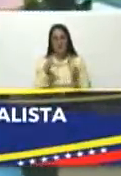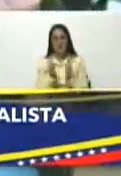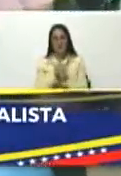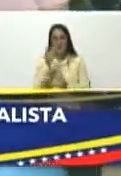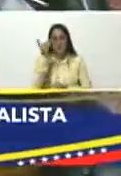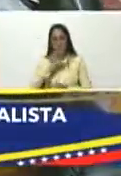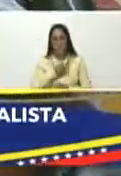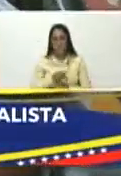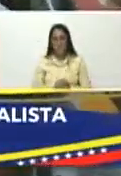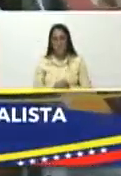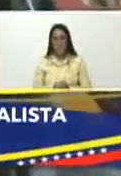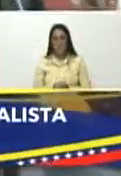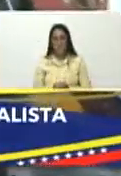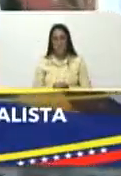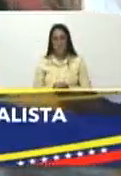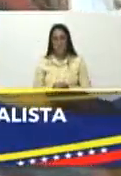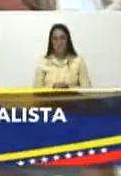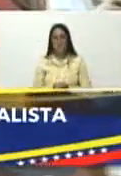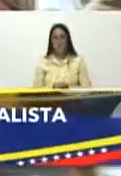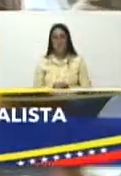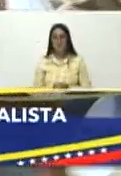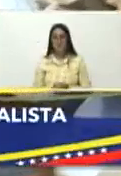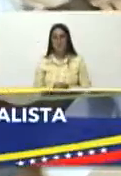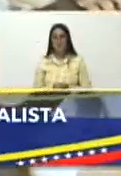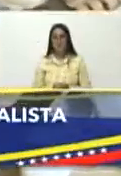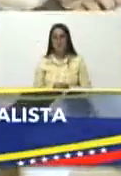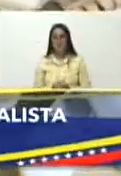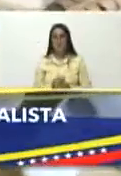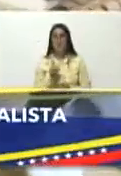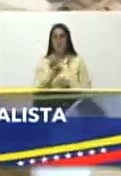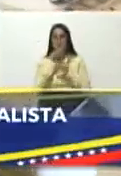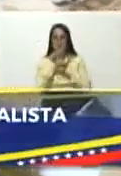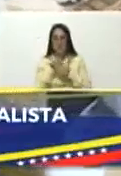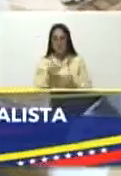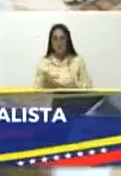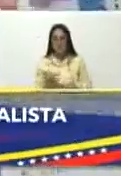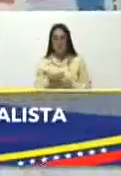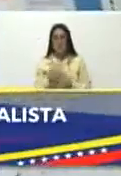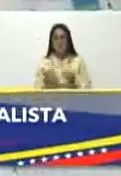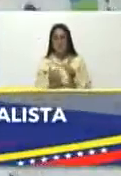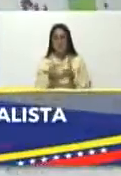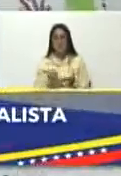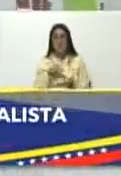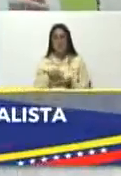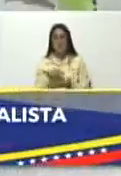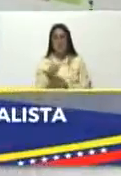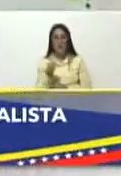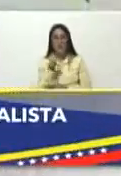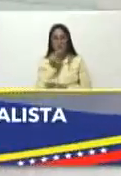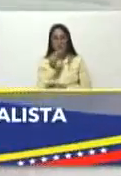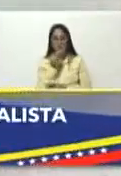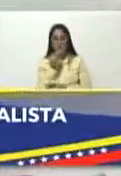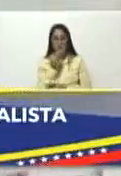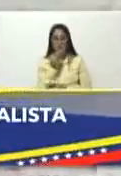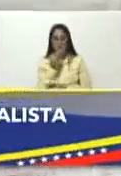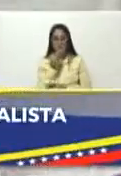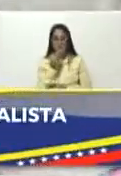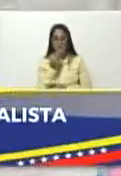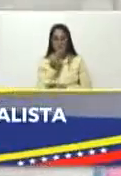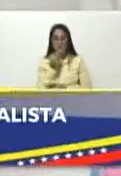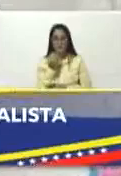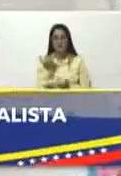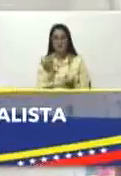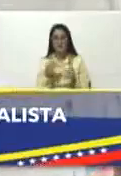discapacidad. También hemos sido bendecidos porque el Instituto Nacional de Nutrición, aquí en esta base